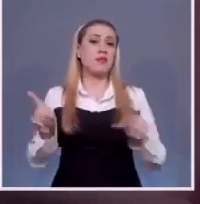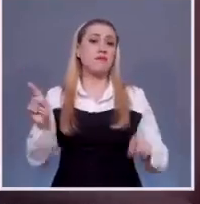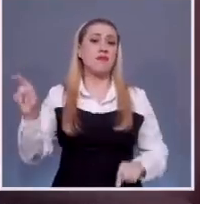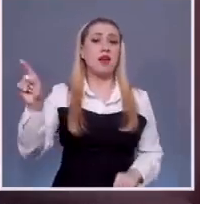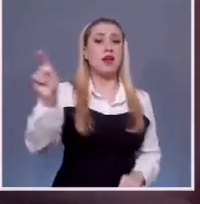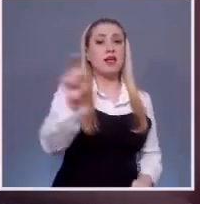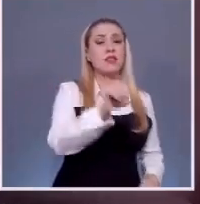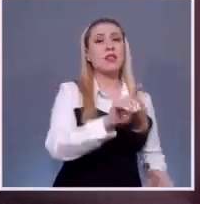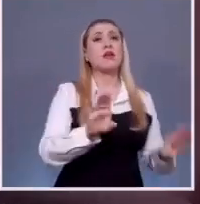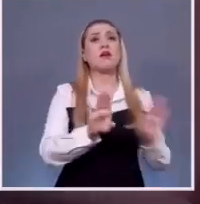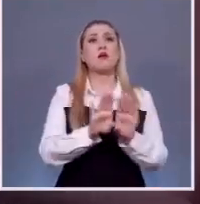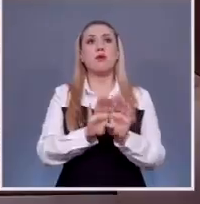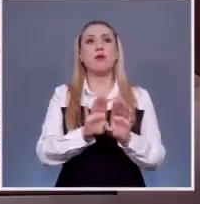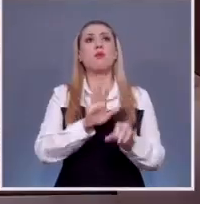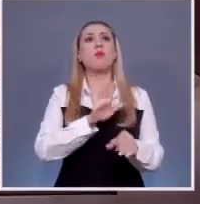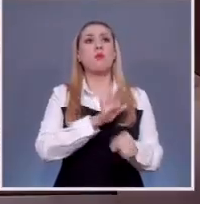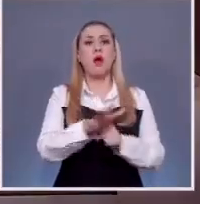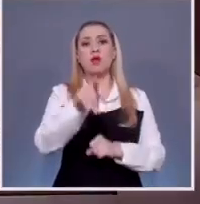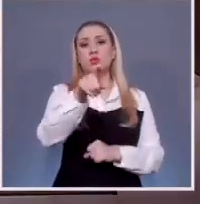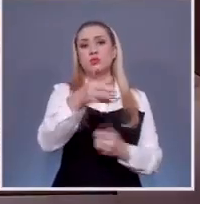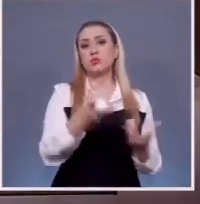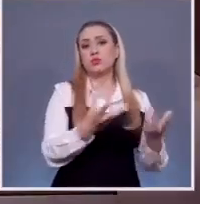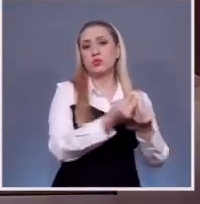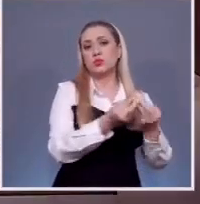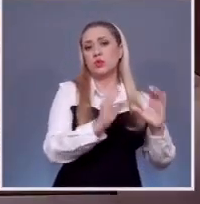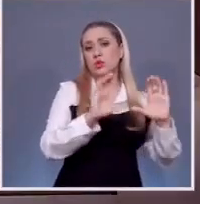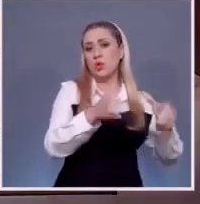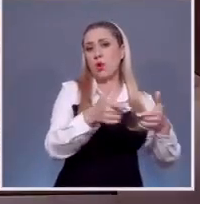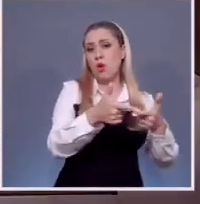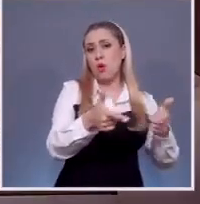al que perteneces. Claro, y que no está,